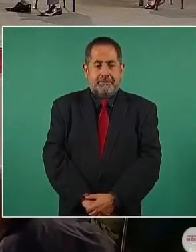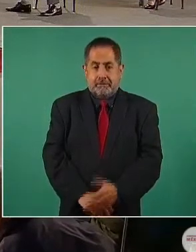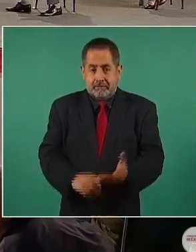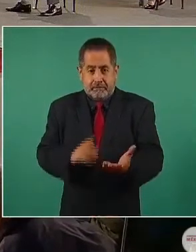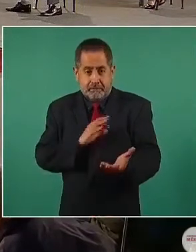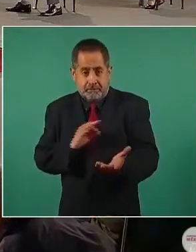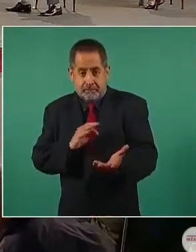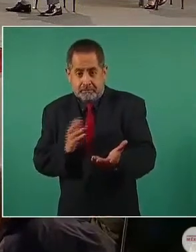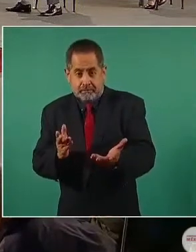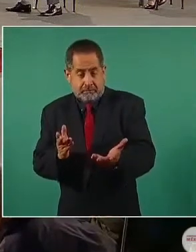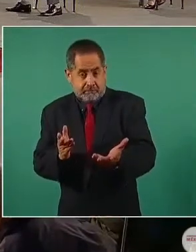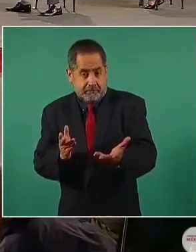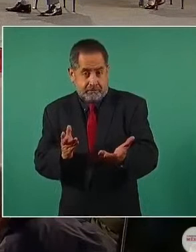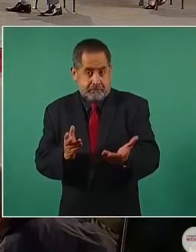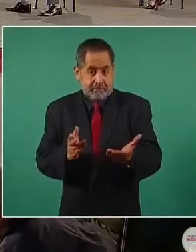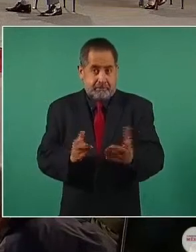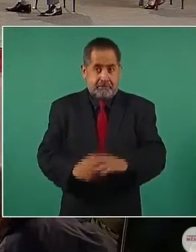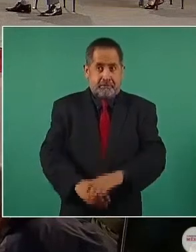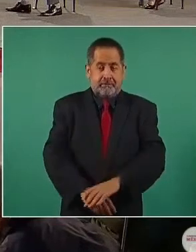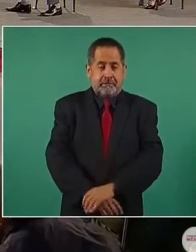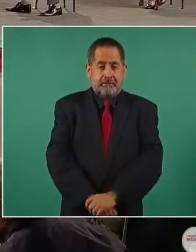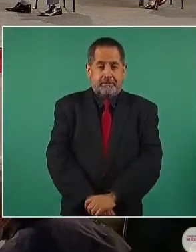¿Podemos?